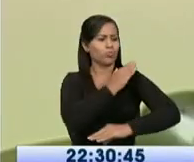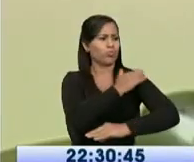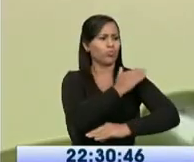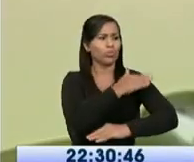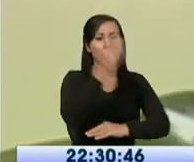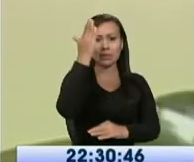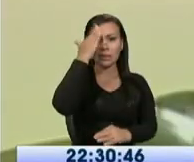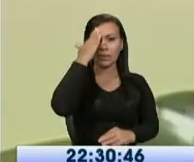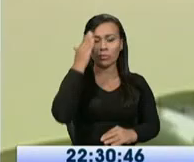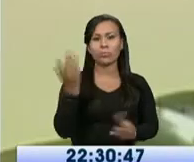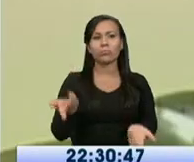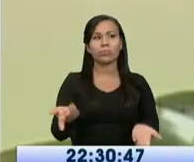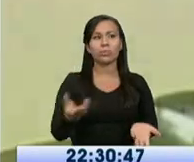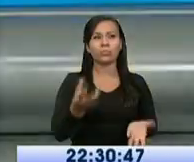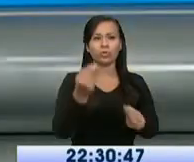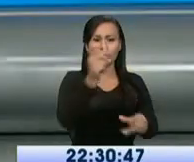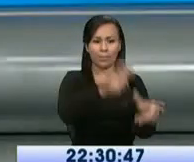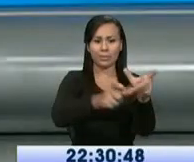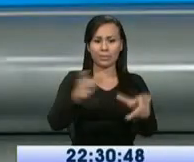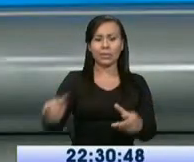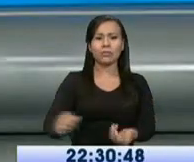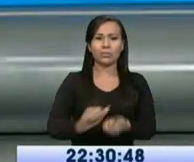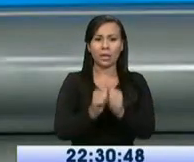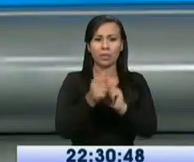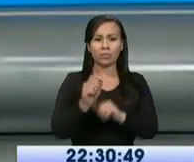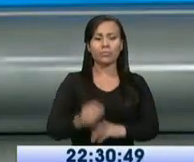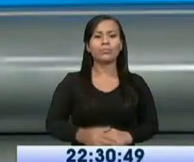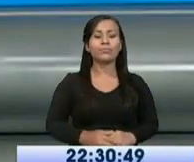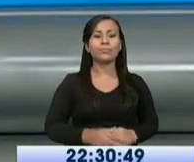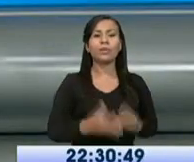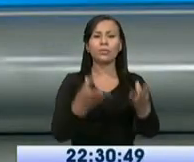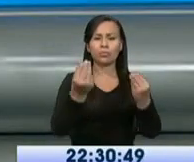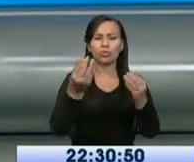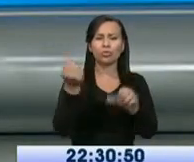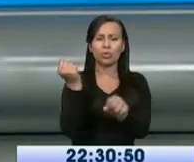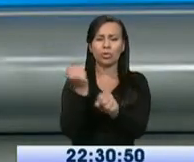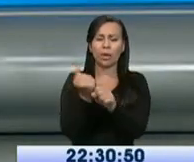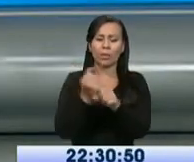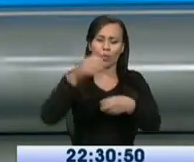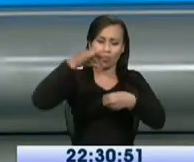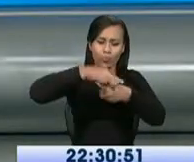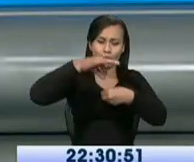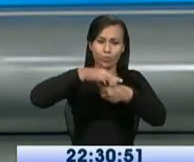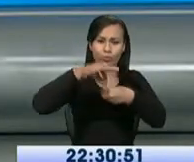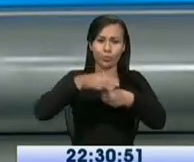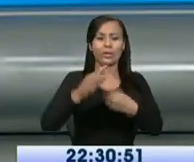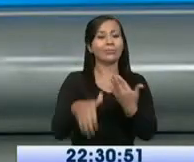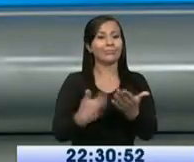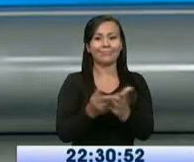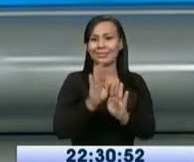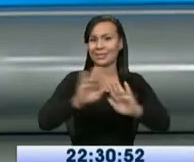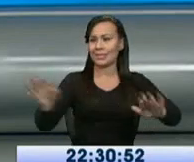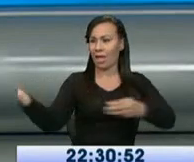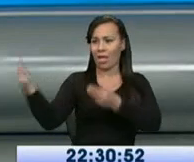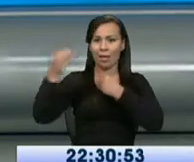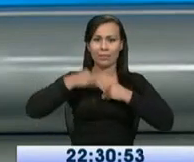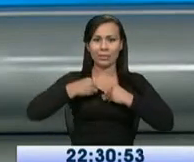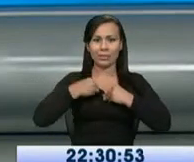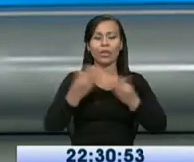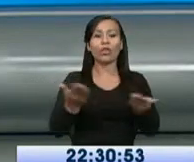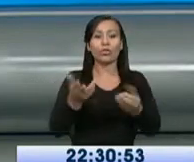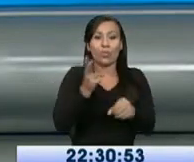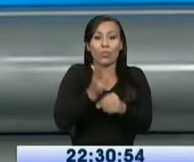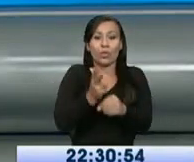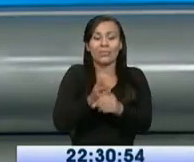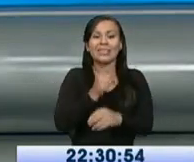escuela, en cada colegio, en cada universidad. Tras una larga jornada de votaciones, los datos ya son oficiales en Guatemala